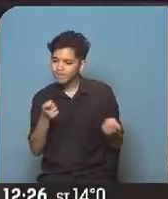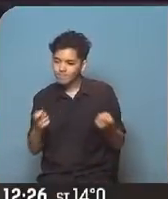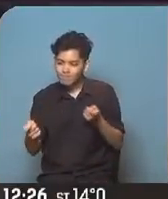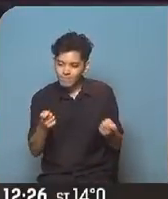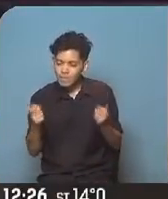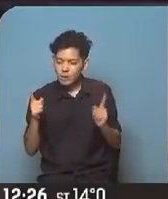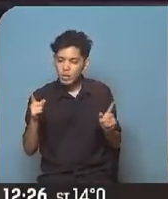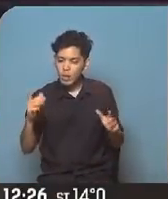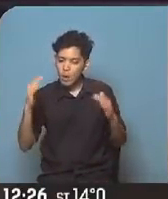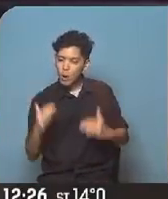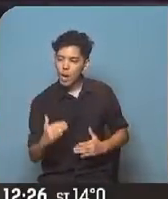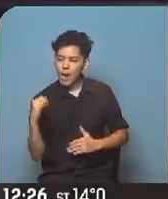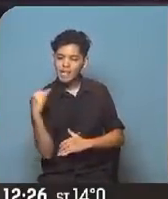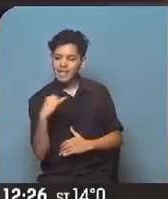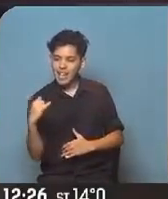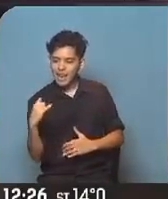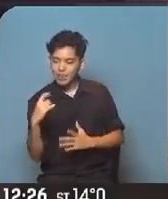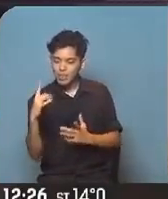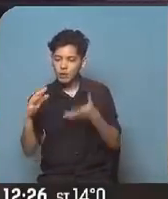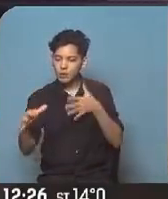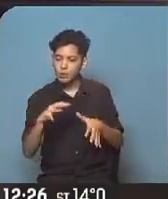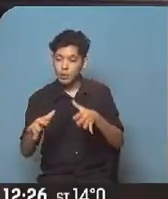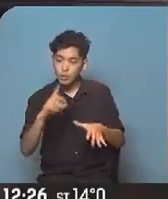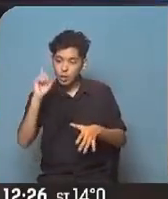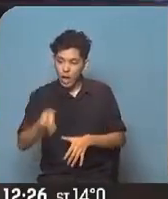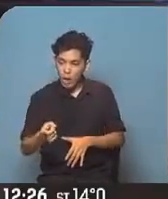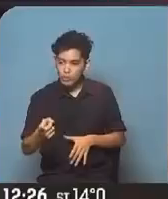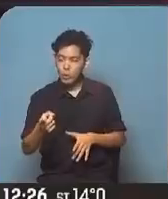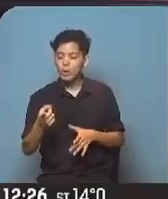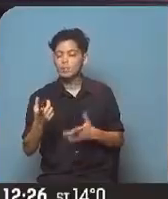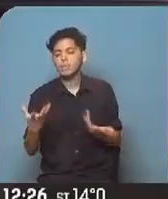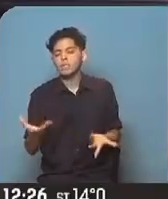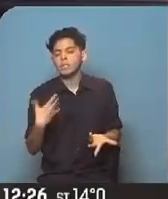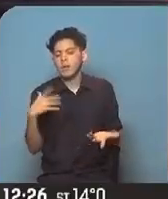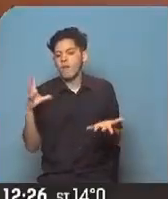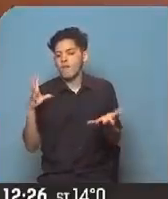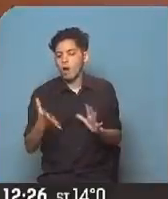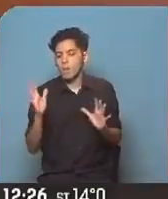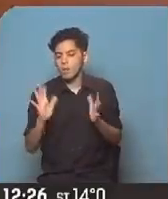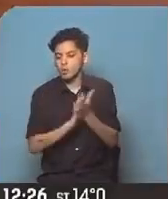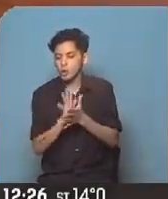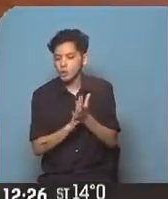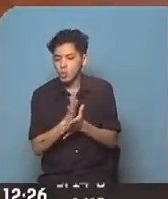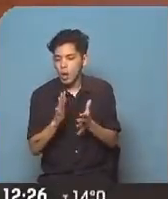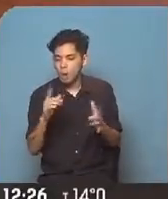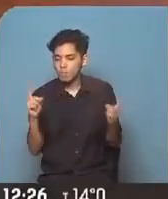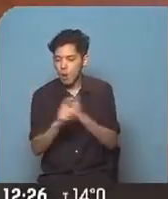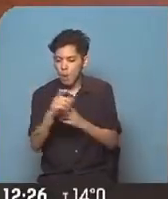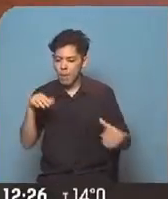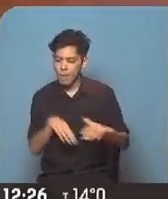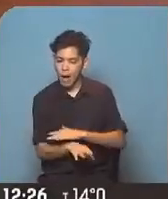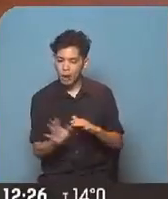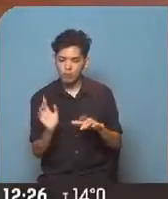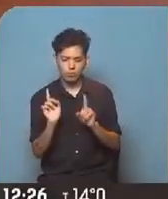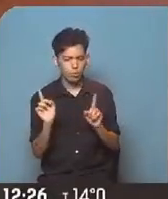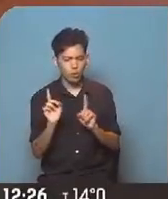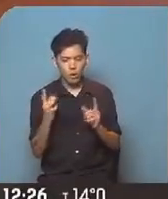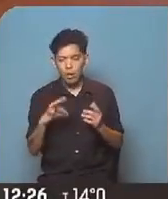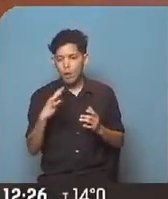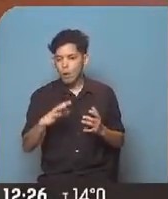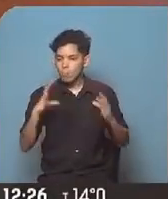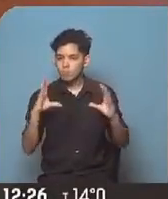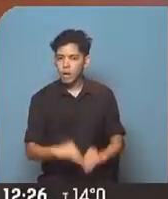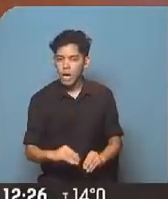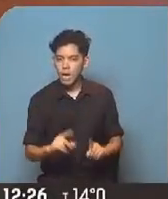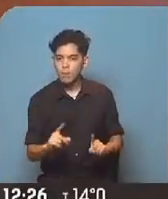efectos negativos, digamos, pero no puede, estas medidas no solucionan el problema de fondo. En el fondo lo que necesitamos es desactivar el evento por